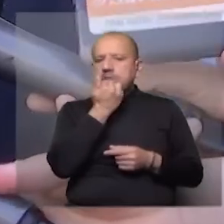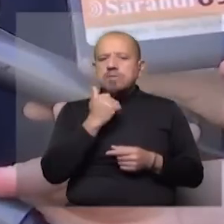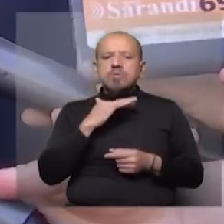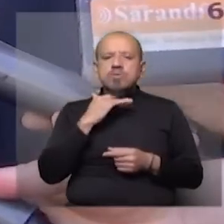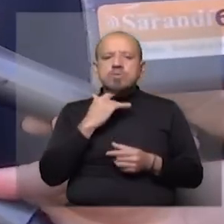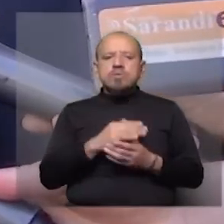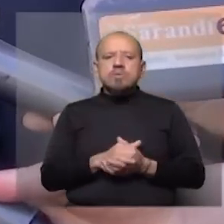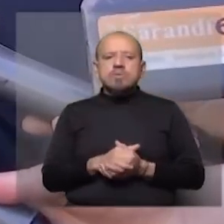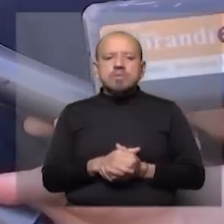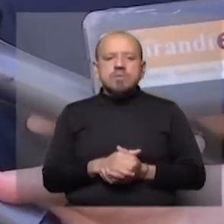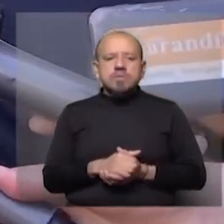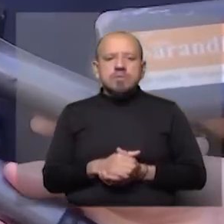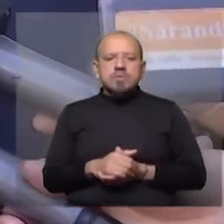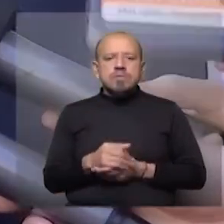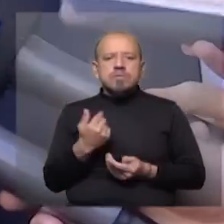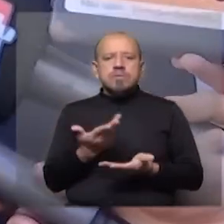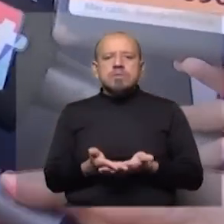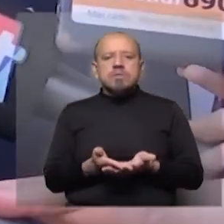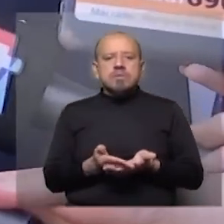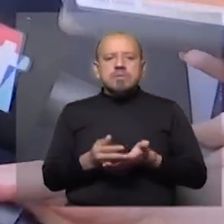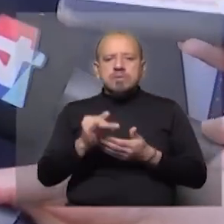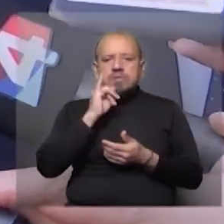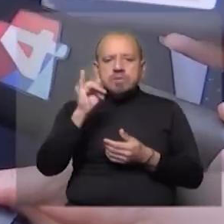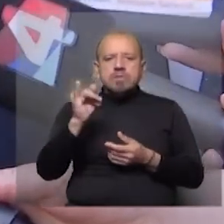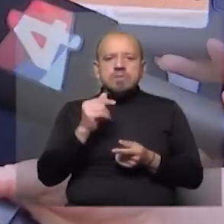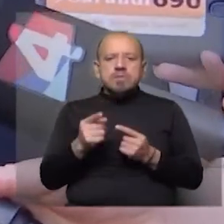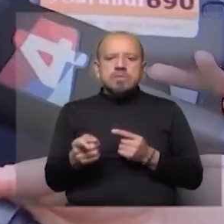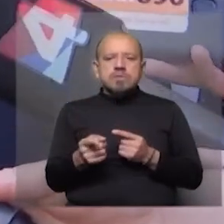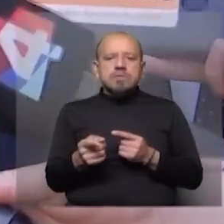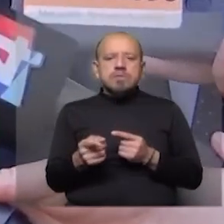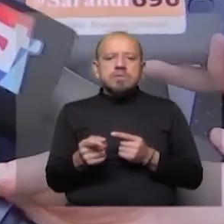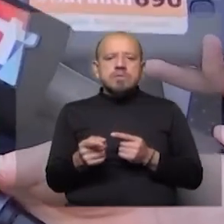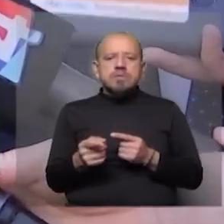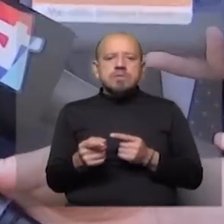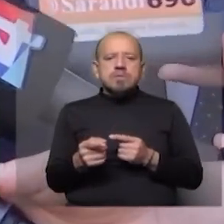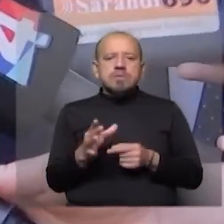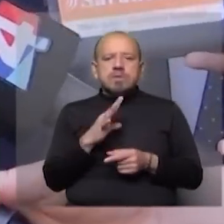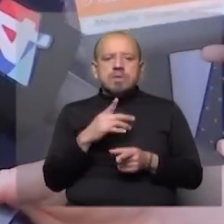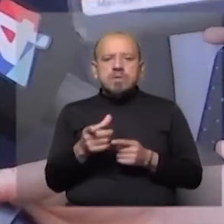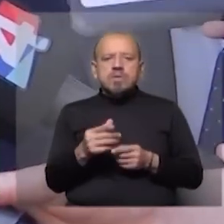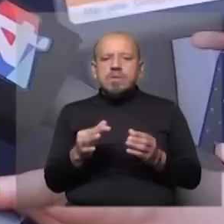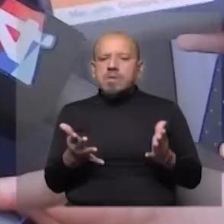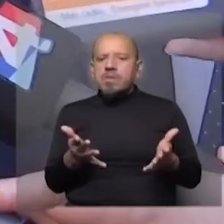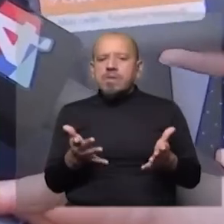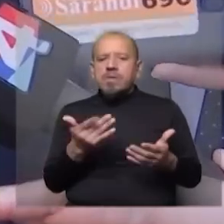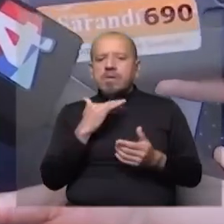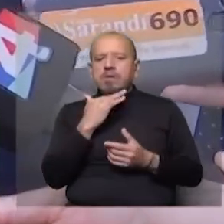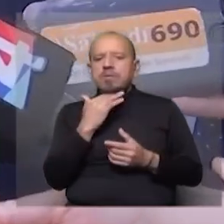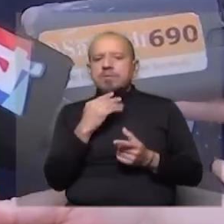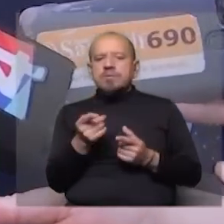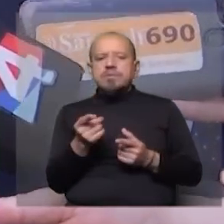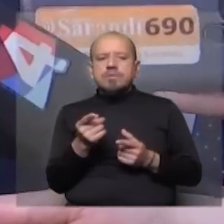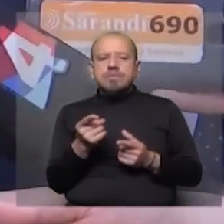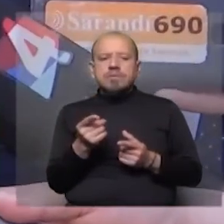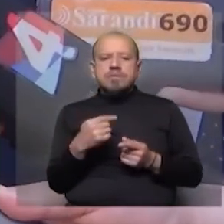a presentar una denuncia eh que que revela y destaca hechos de apariencia delictiva que